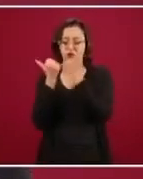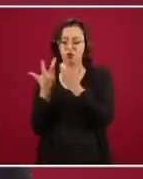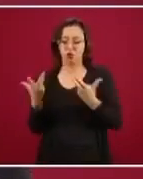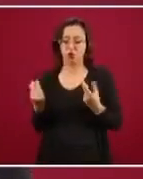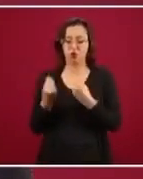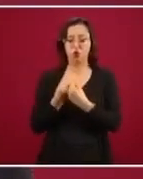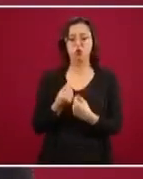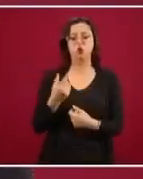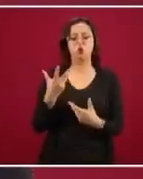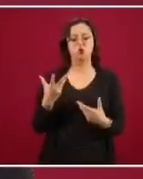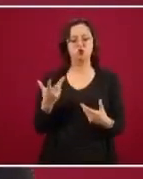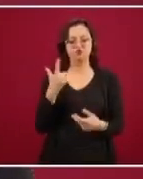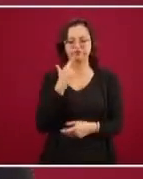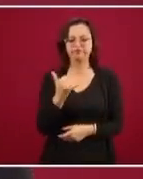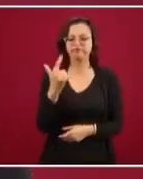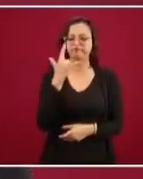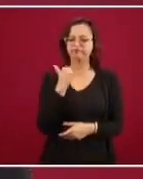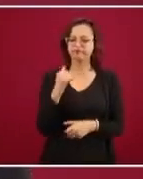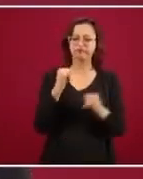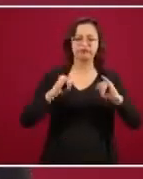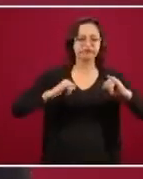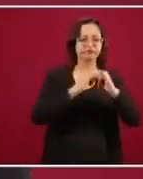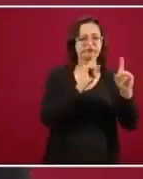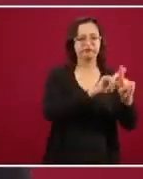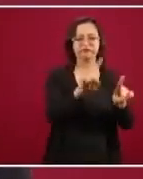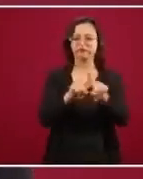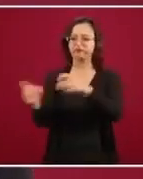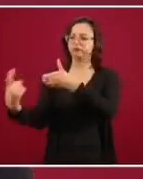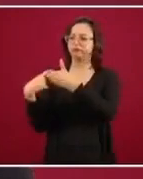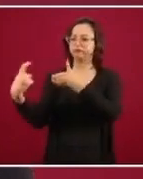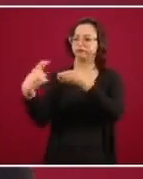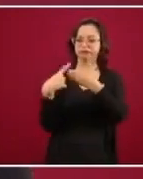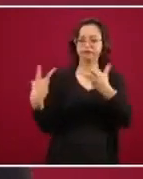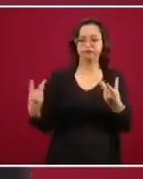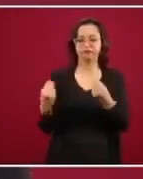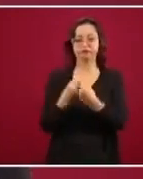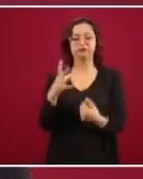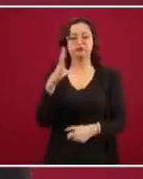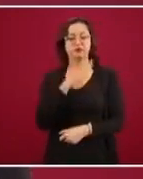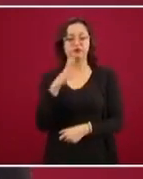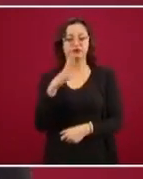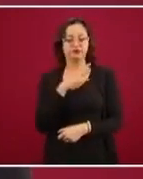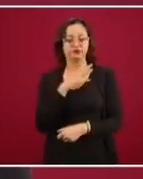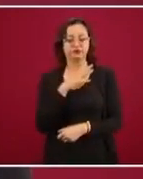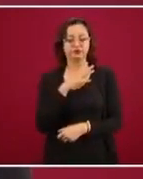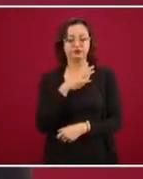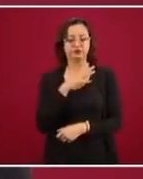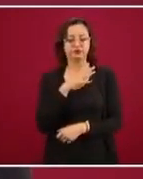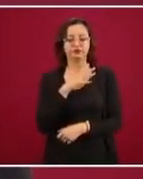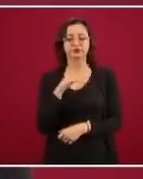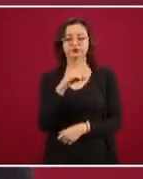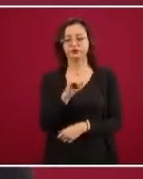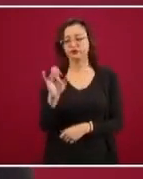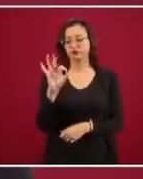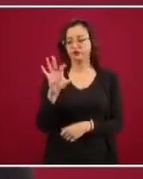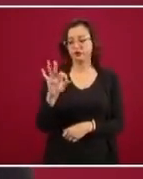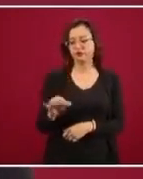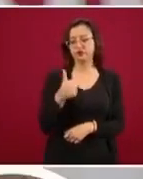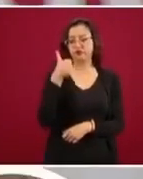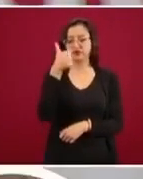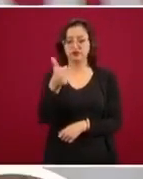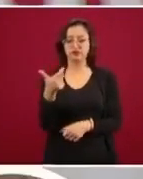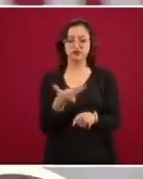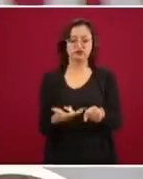mayor número de instituciones a este esfuerzo actualmente contamos con la participación de 146